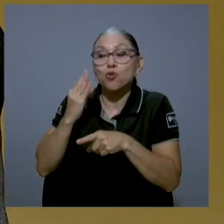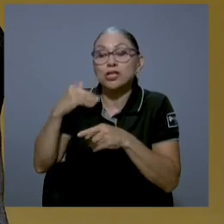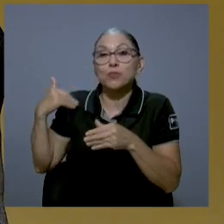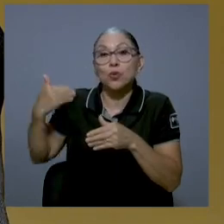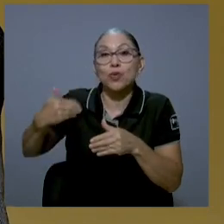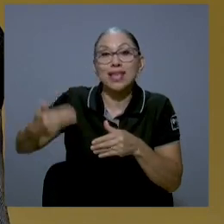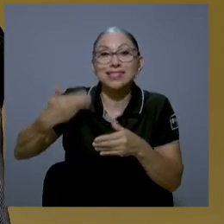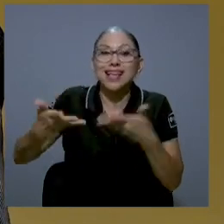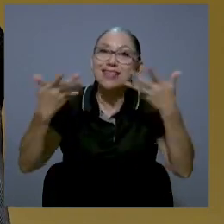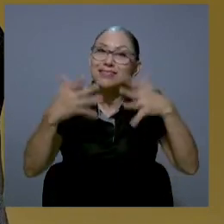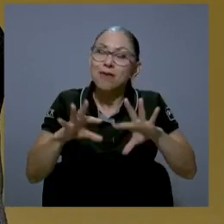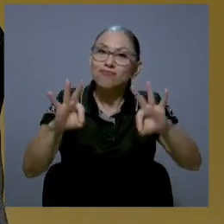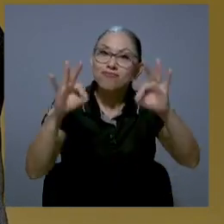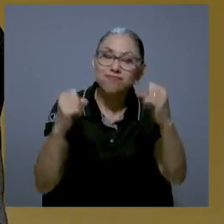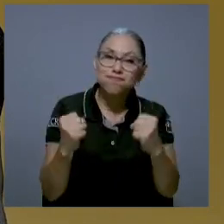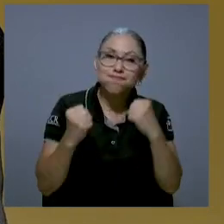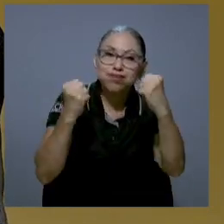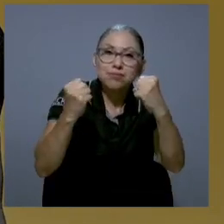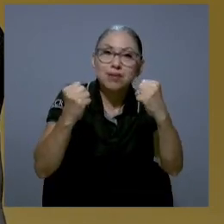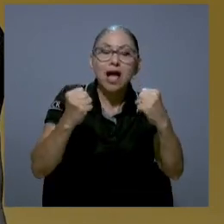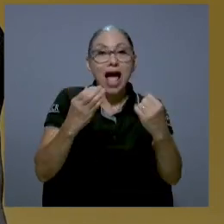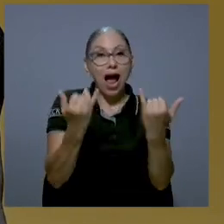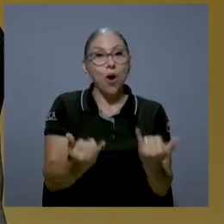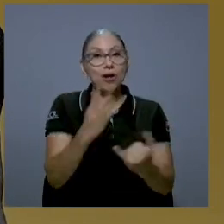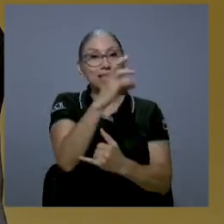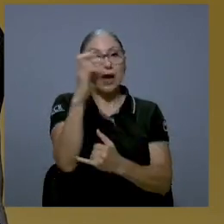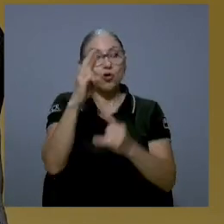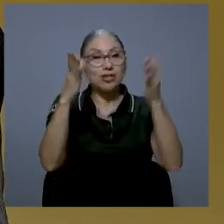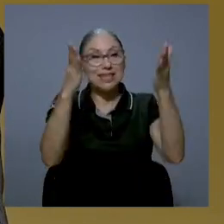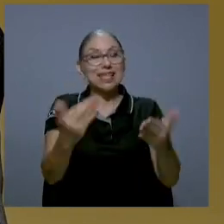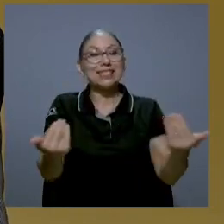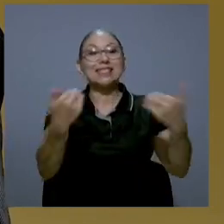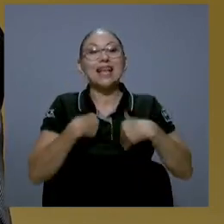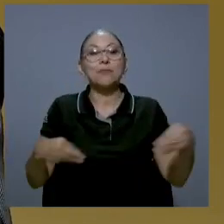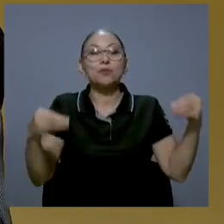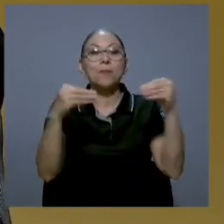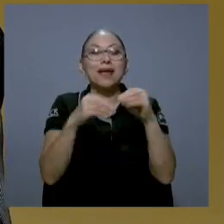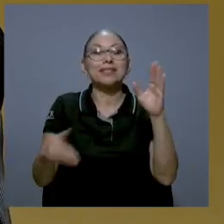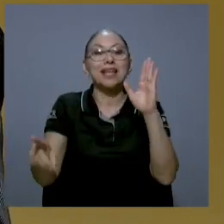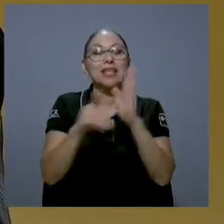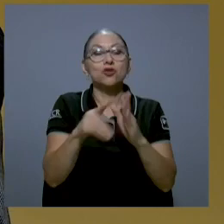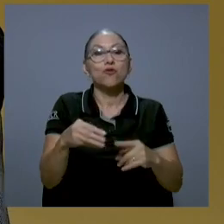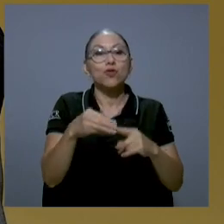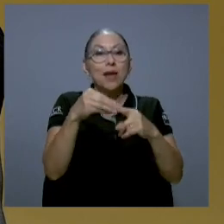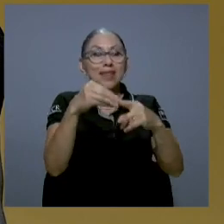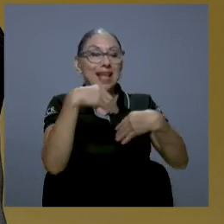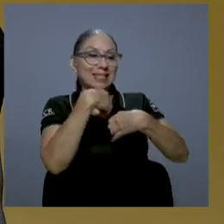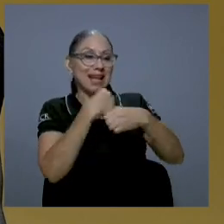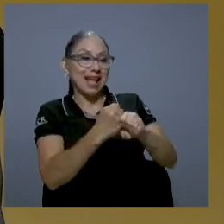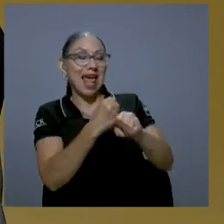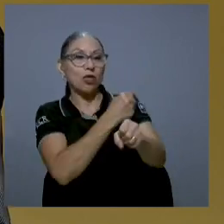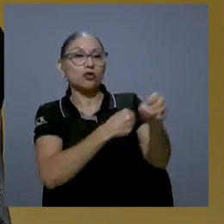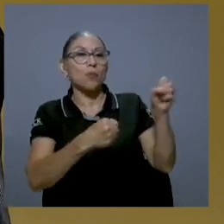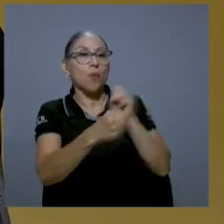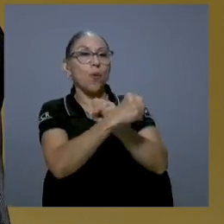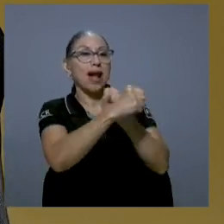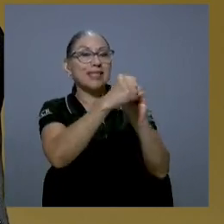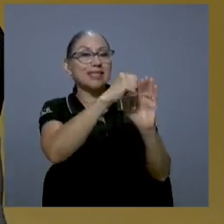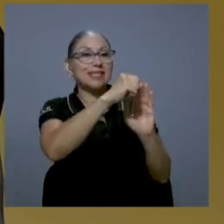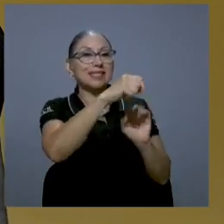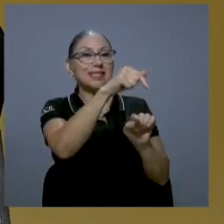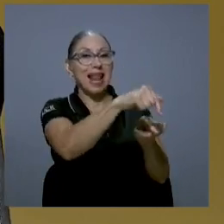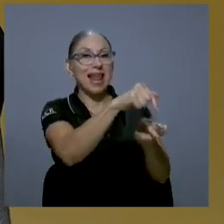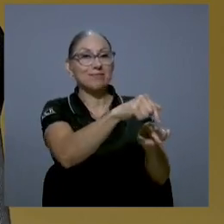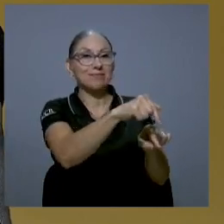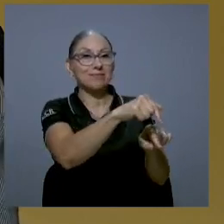al punto que hoy día los costarricenses tenemos más derechos fundamentales criados por la Sala, vía jurisprudencial, que los que establece la